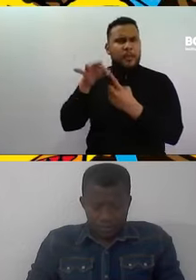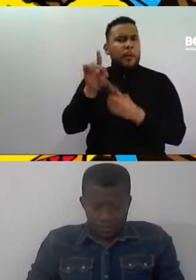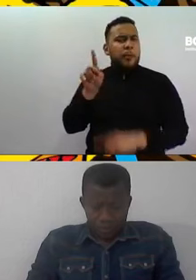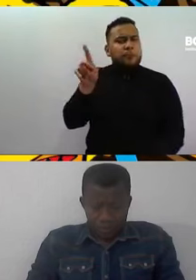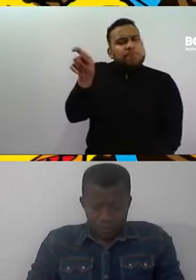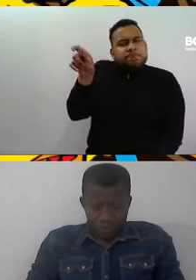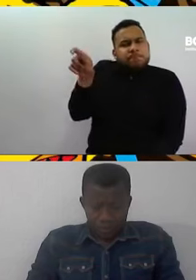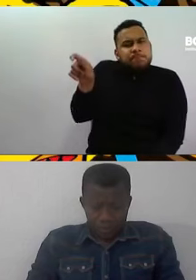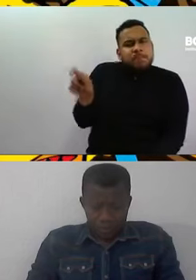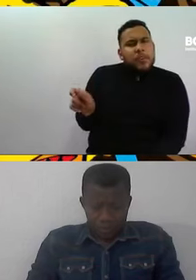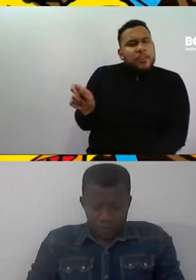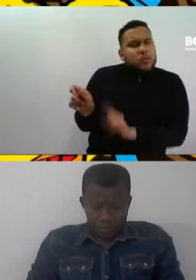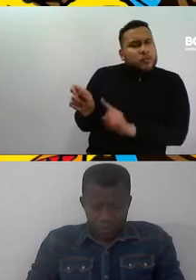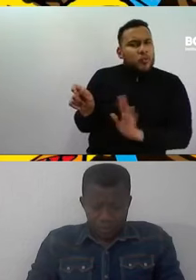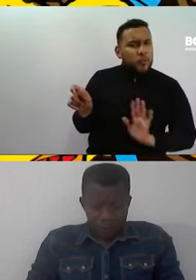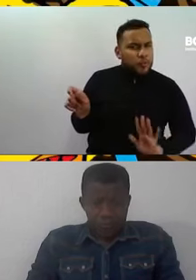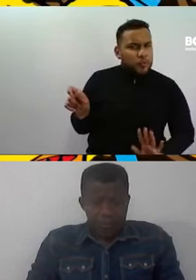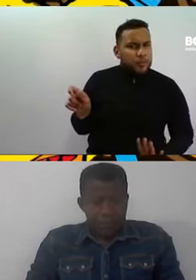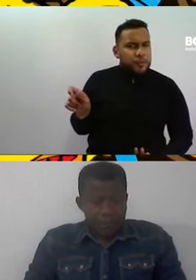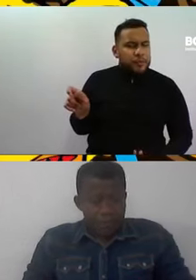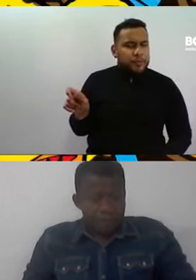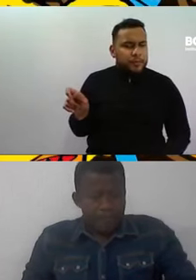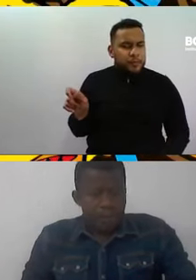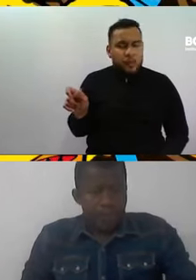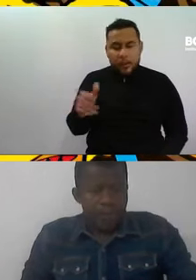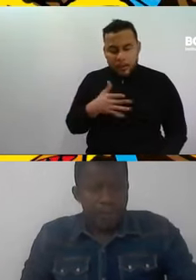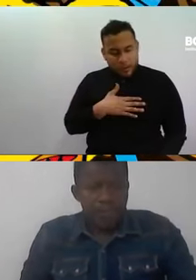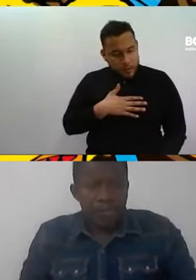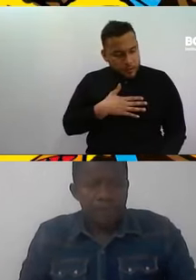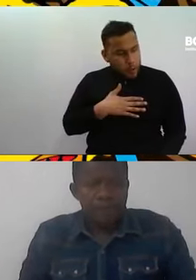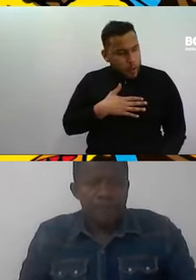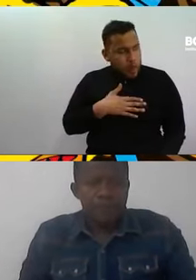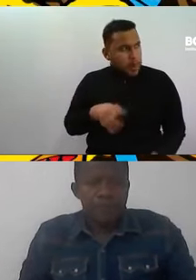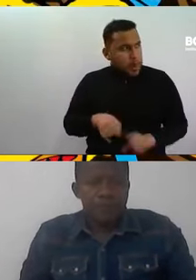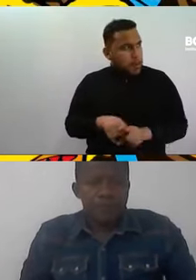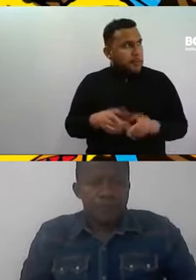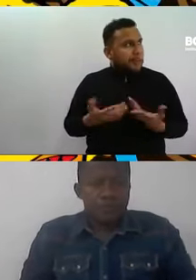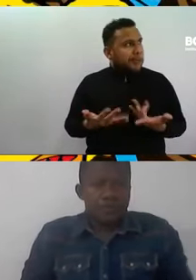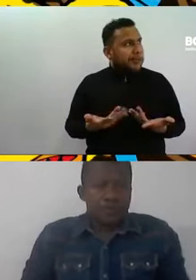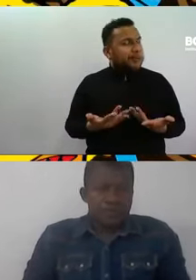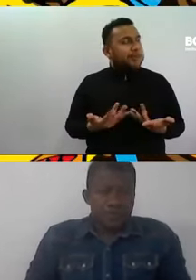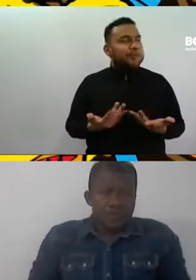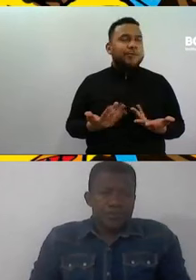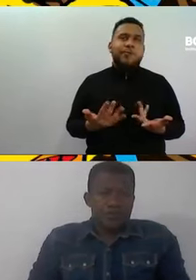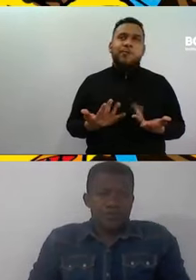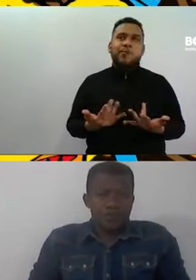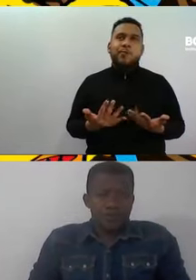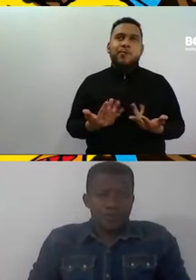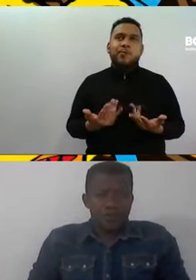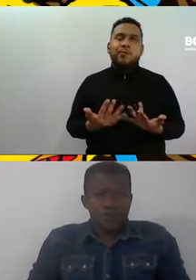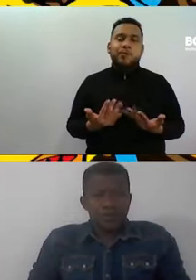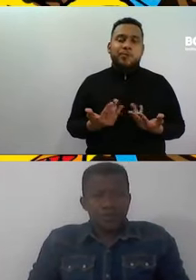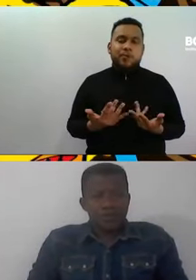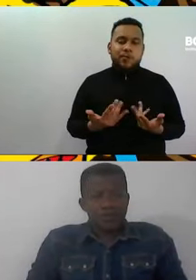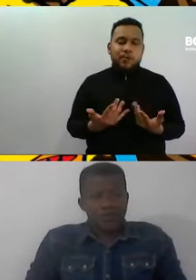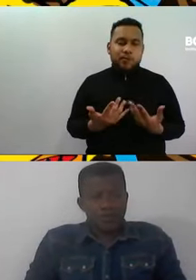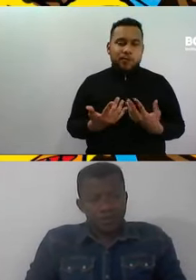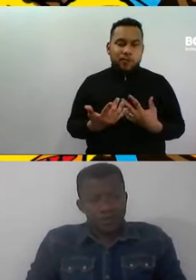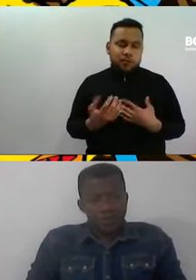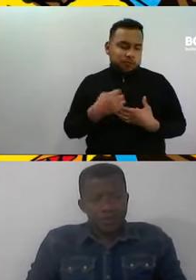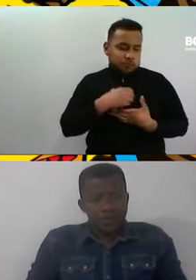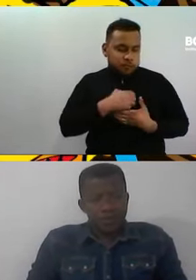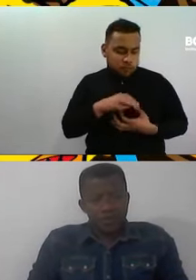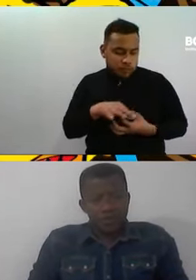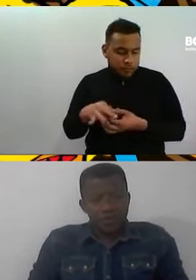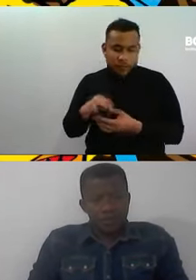persona que la llevo muy, muy, muy intrínseca y es Enrique